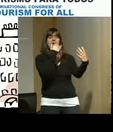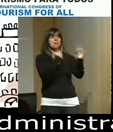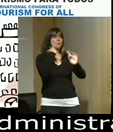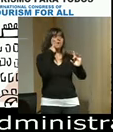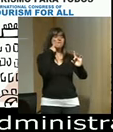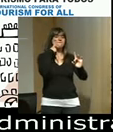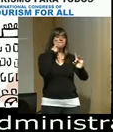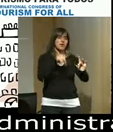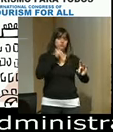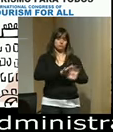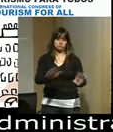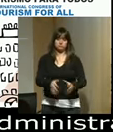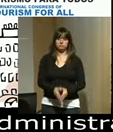discapacidad.